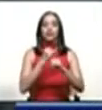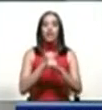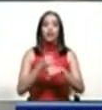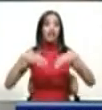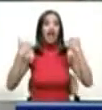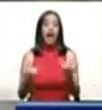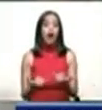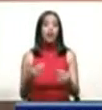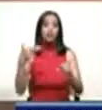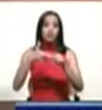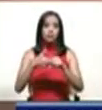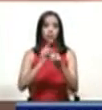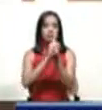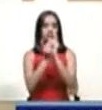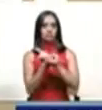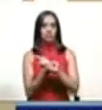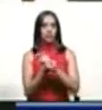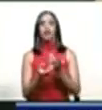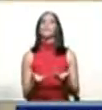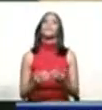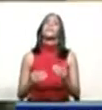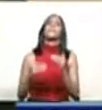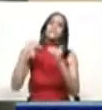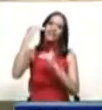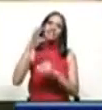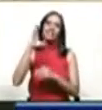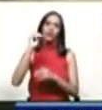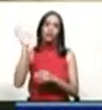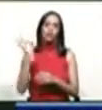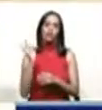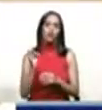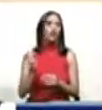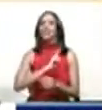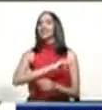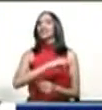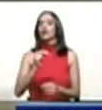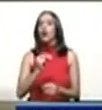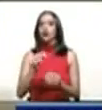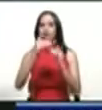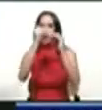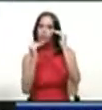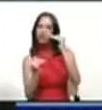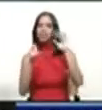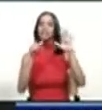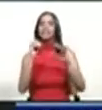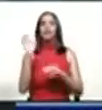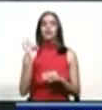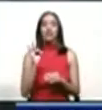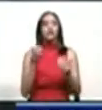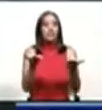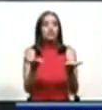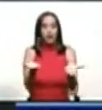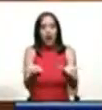PDVSA siempre será mayor de 50% y no será menor del 60%. Eso nos garantiza el control